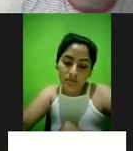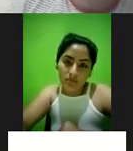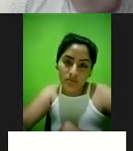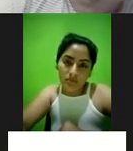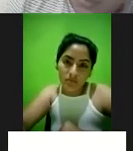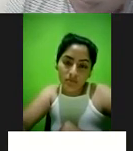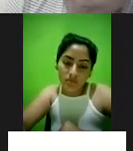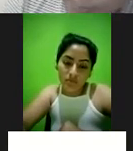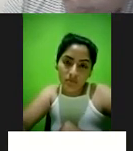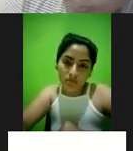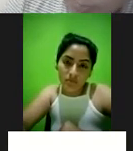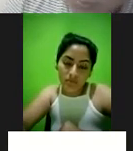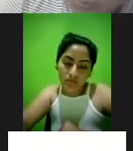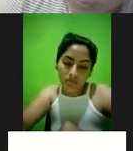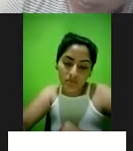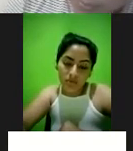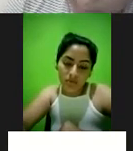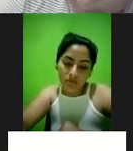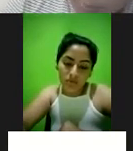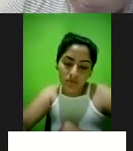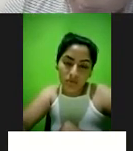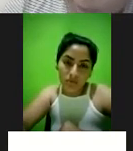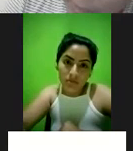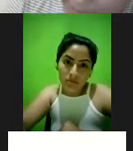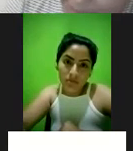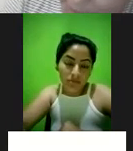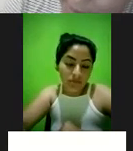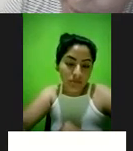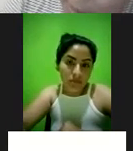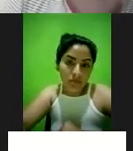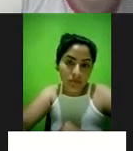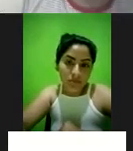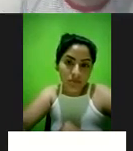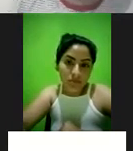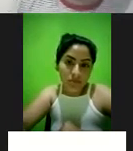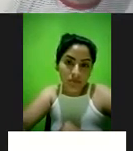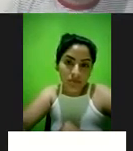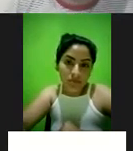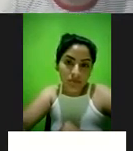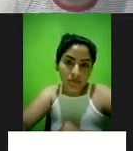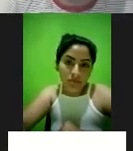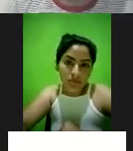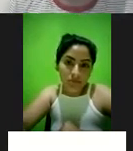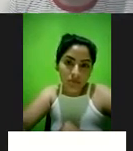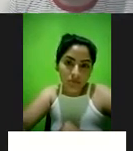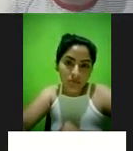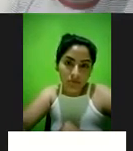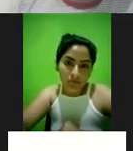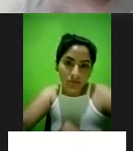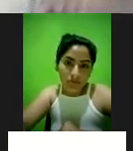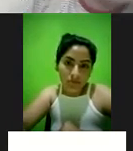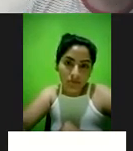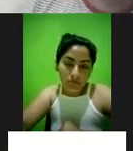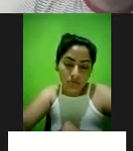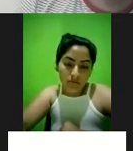Tanto los vellos, las uñas. Exactamente. No solamente la piel, tejido, tenemos glándula.